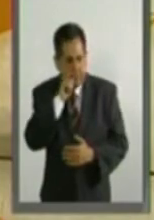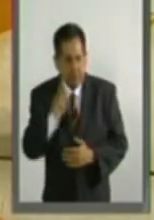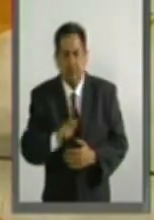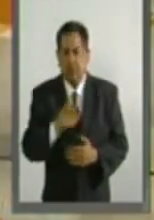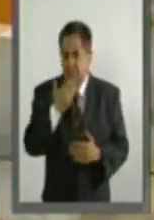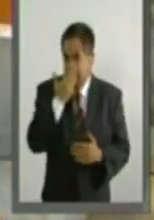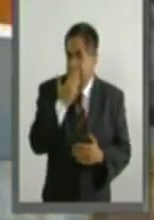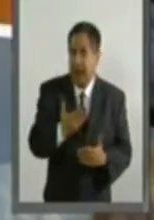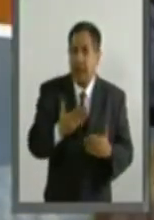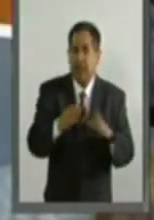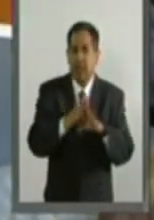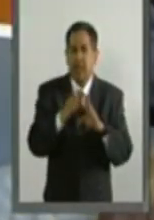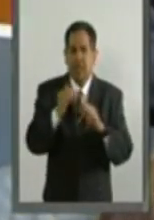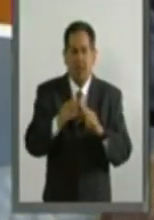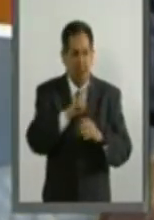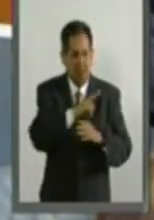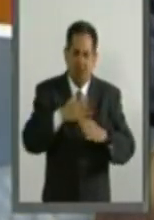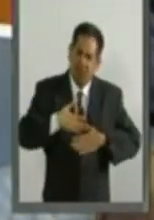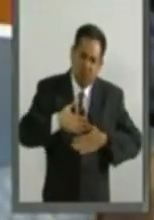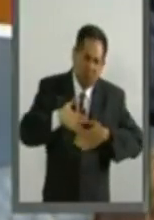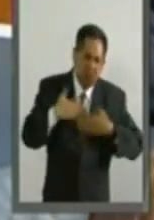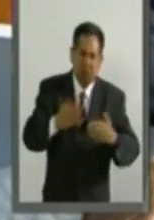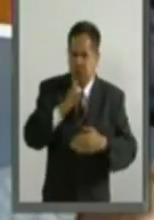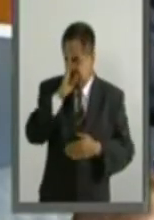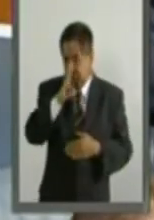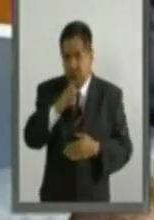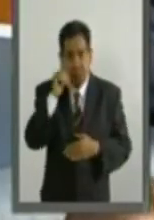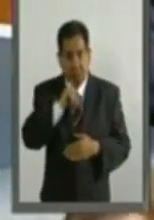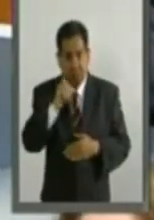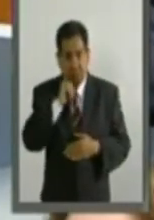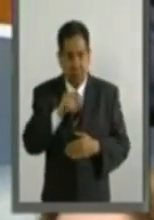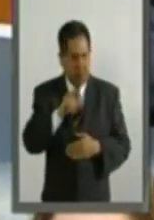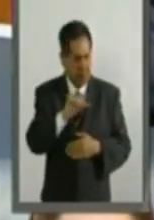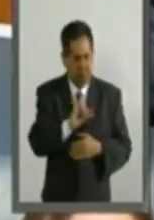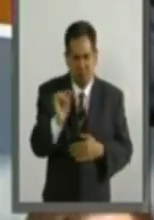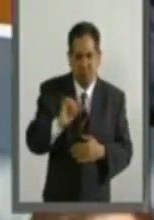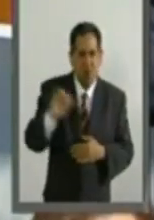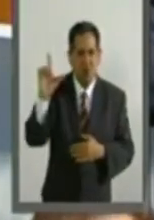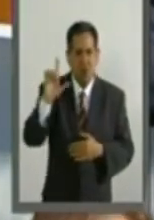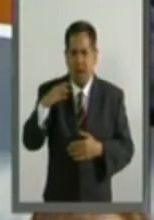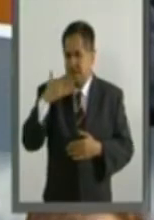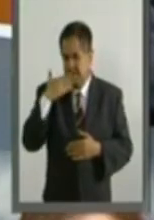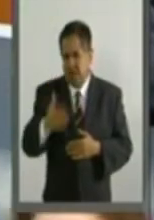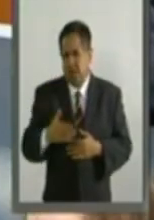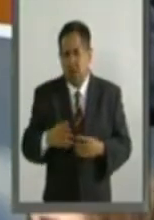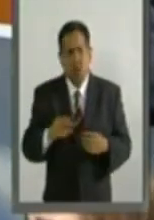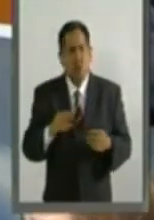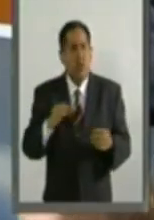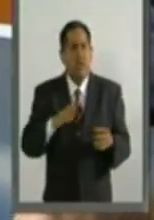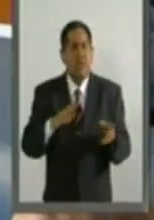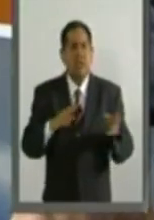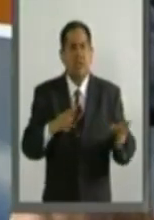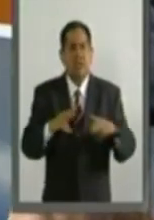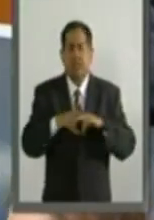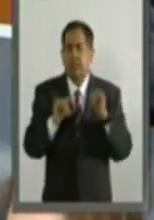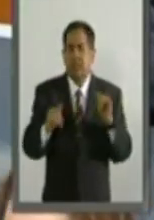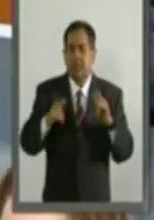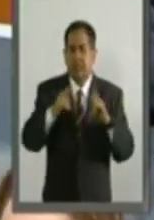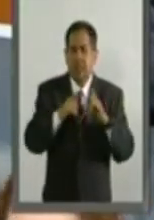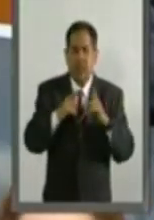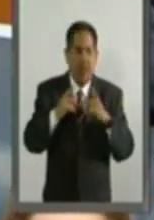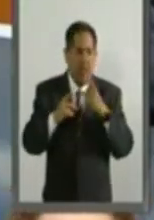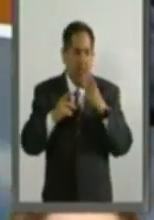la forma franca, abierta de ser, siempre demostró eso, profesionalismo, no tener ningún tipo de